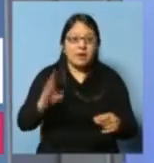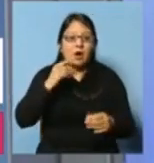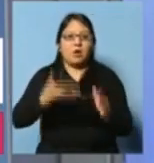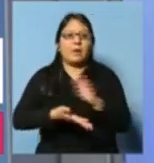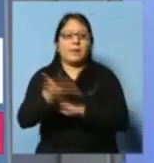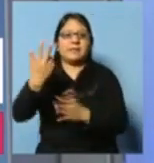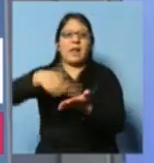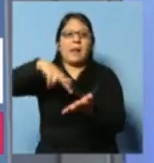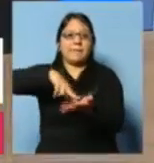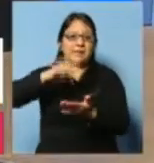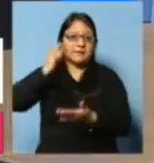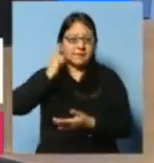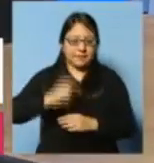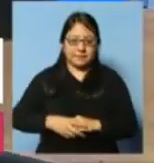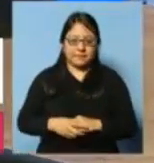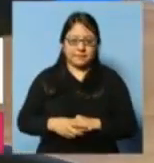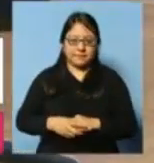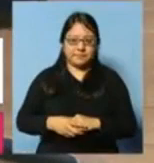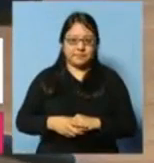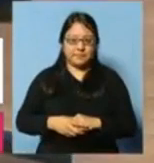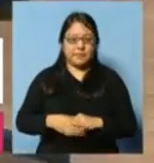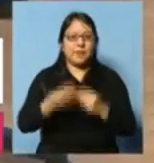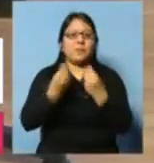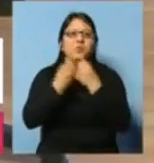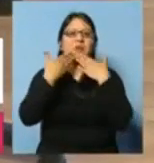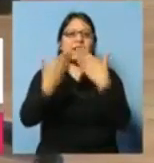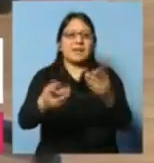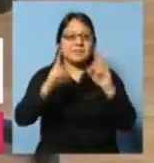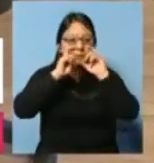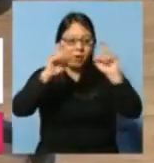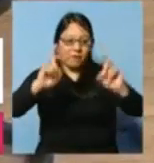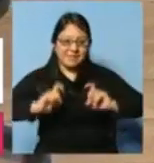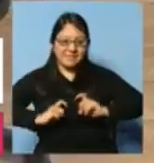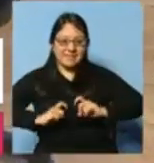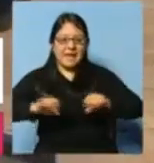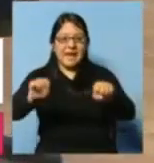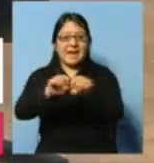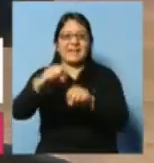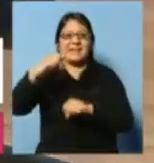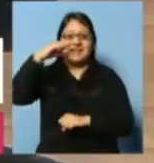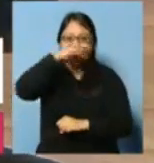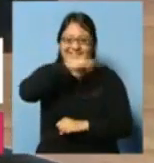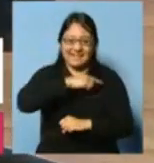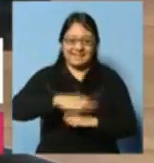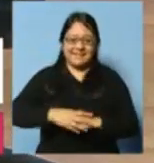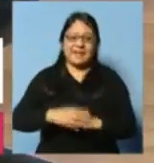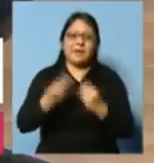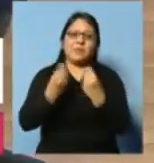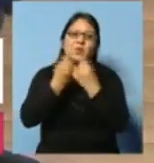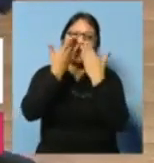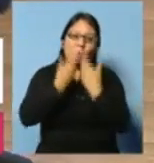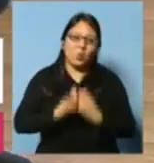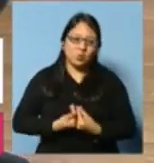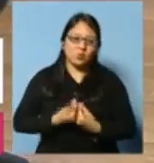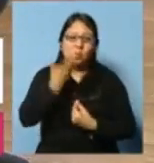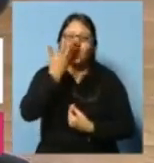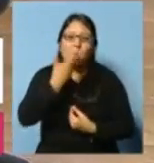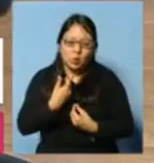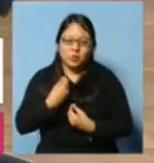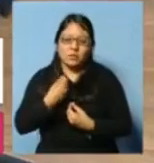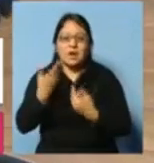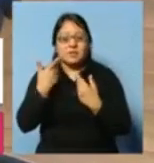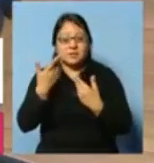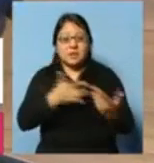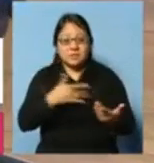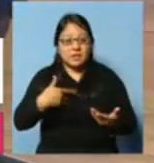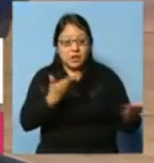ahí sí sí bueno muchas gracias por visitar nuestros estudios y señora presidente de vena con un gusto y será como